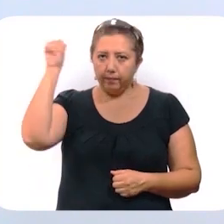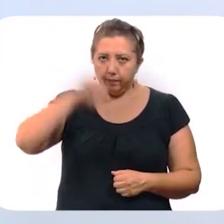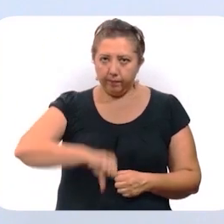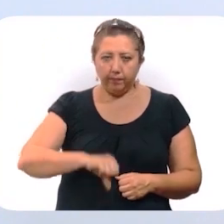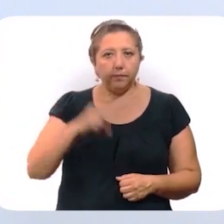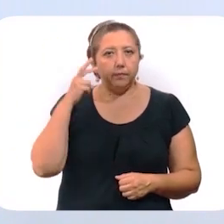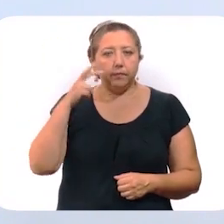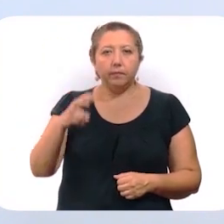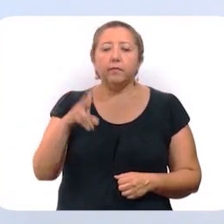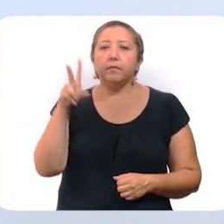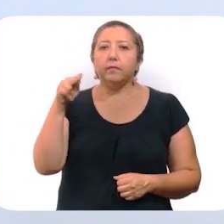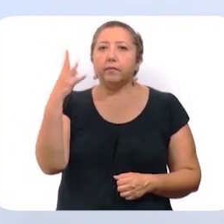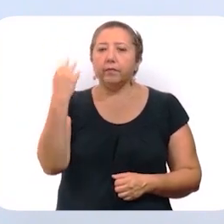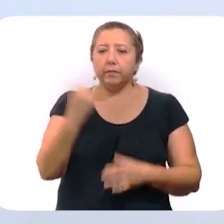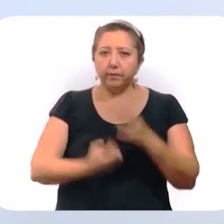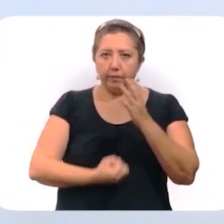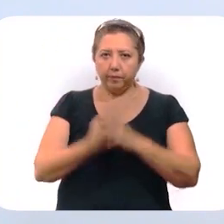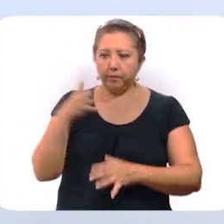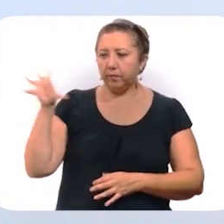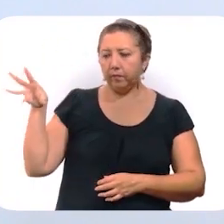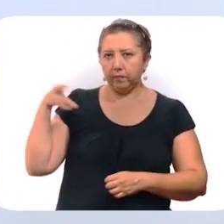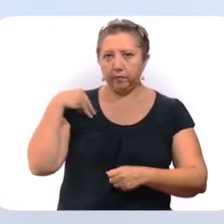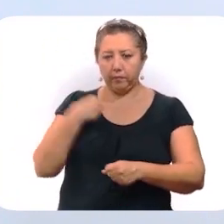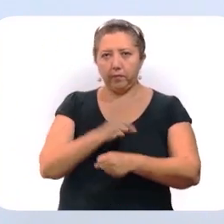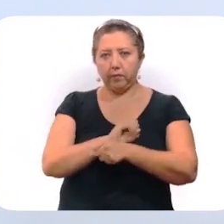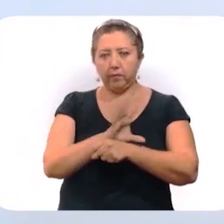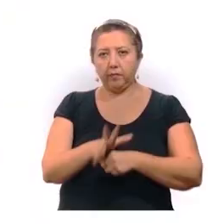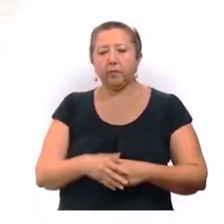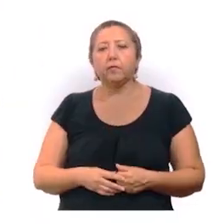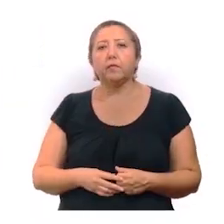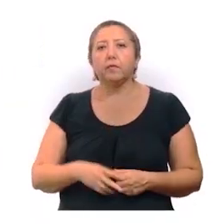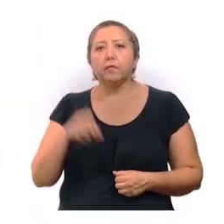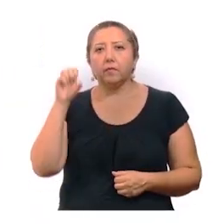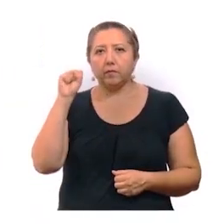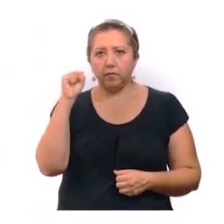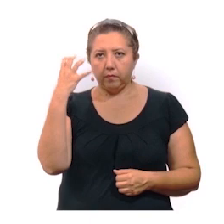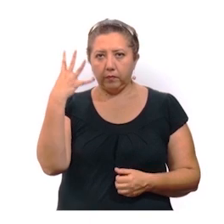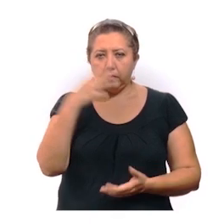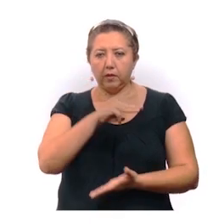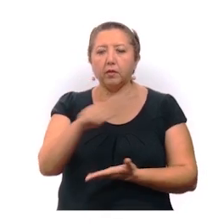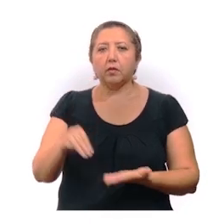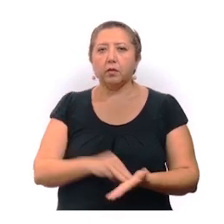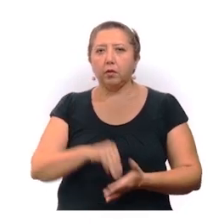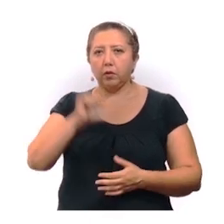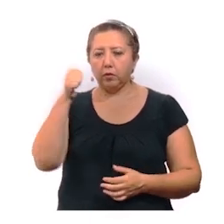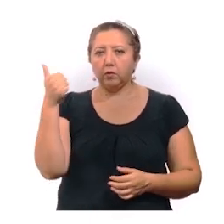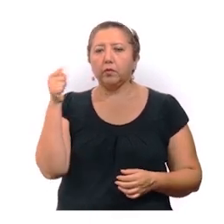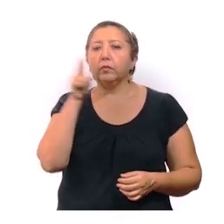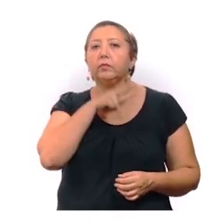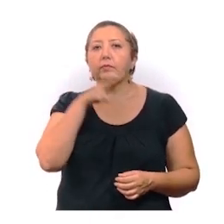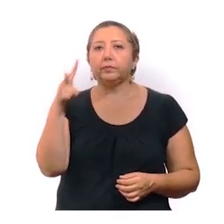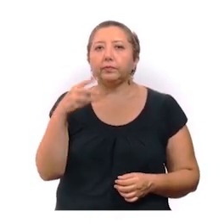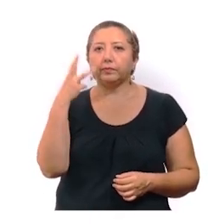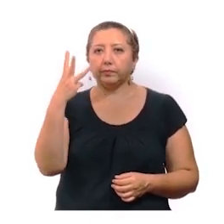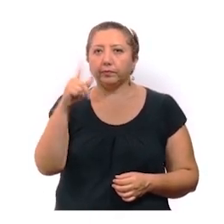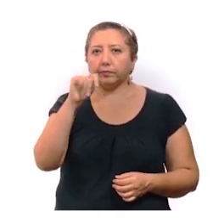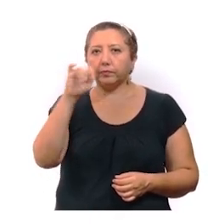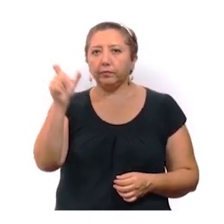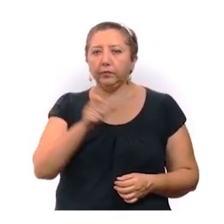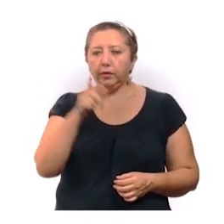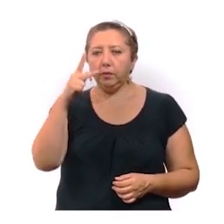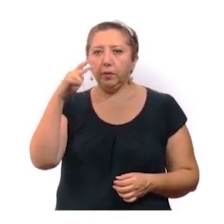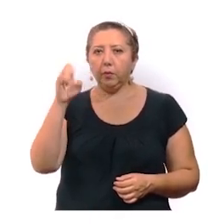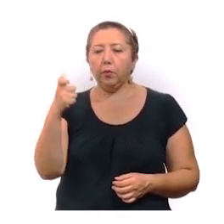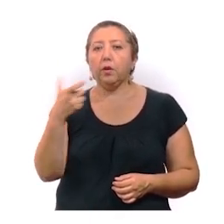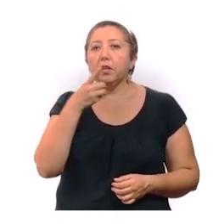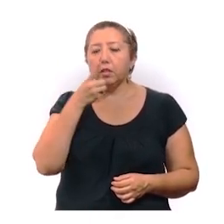se detectaron 89 nuevos contagios de coronavirus 64 en mérida en valladolid tres sentidos pero igual